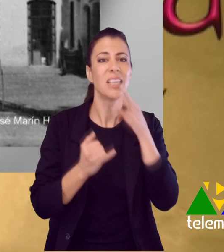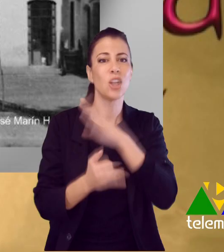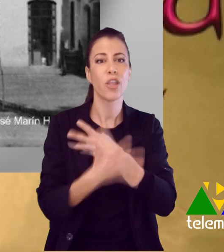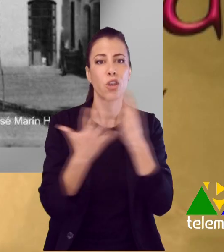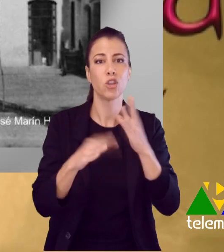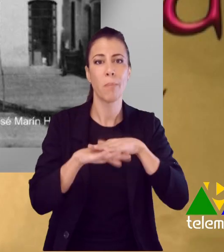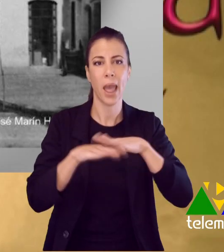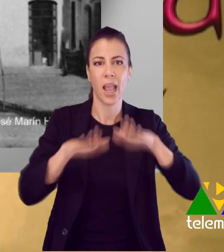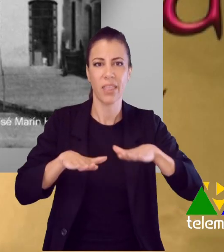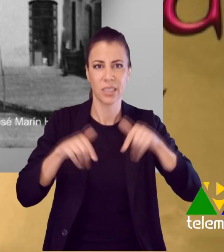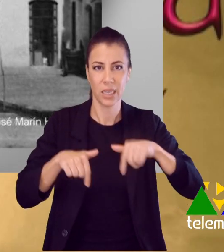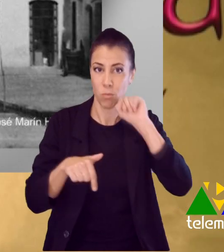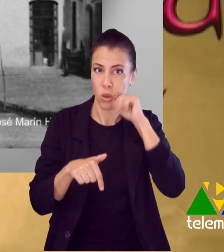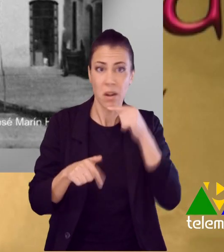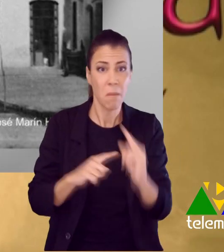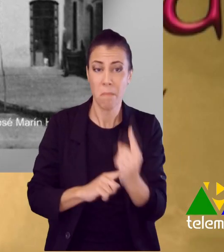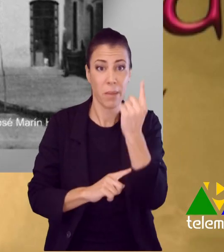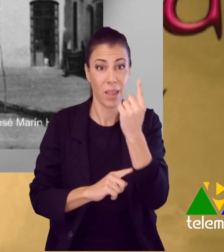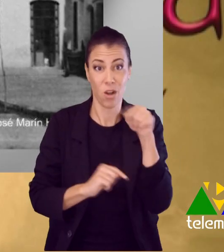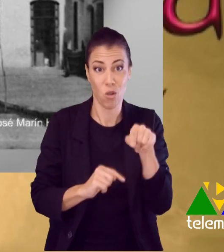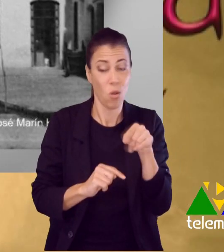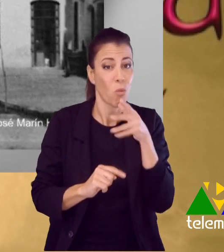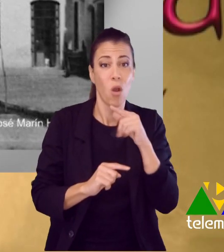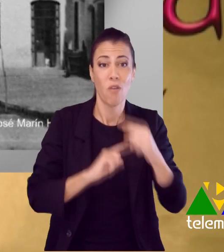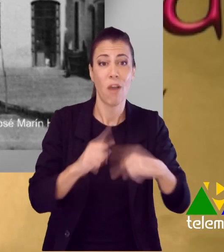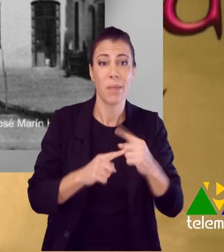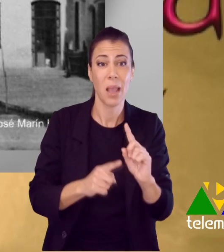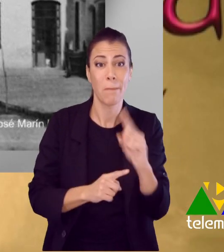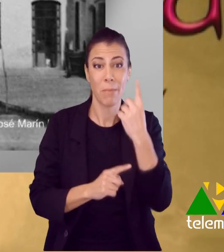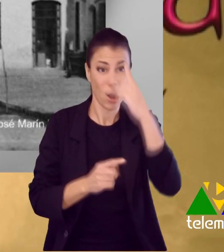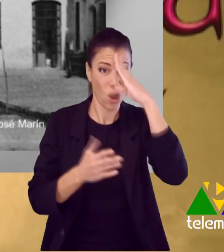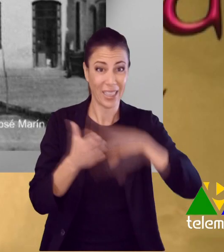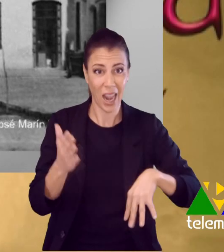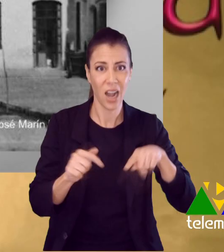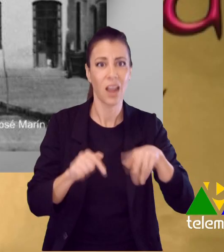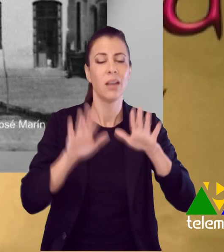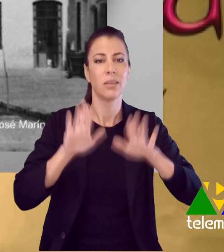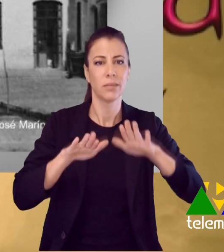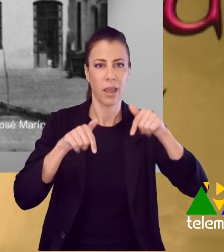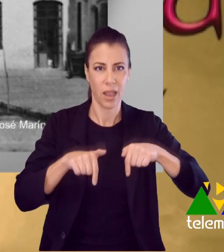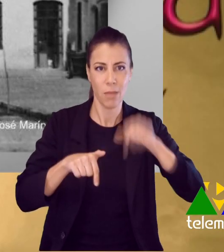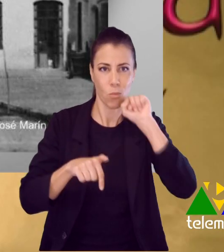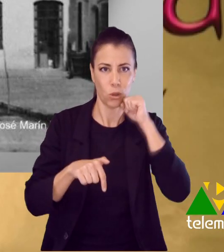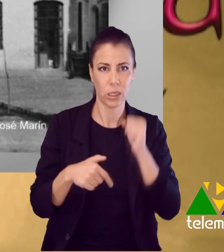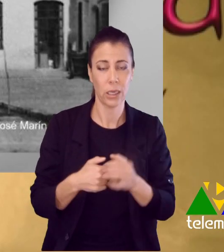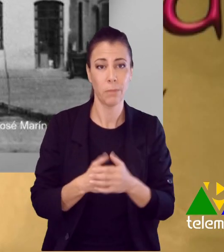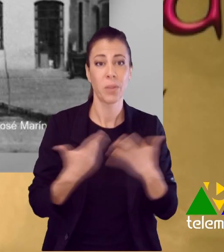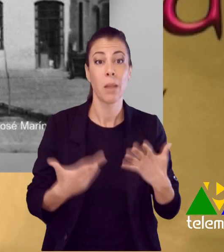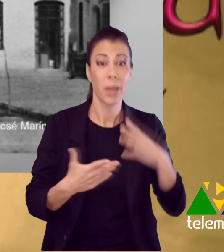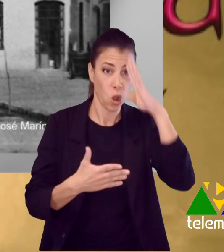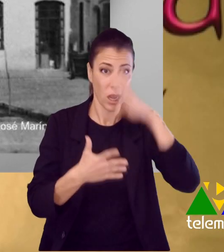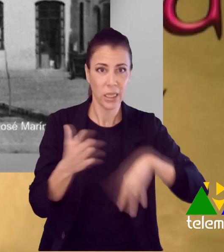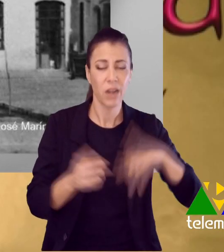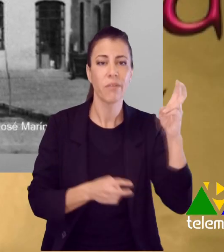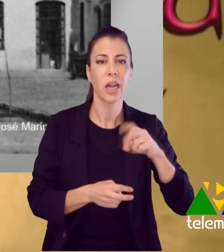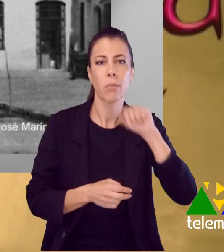establecerse en Motril, que es uno de los primeros, la familia Moré es una de las primeras familias catalanas que, llegan, ¿no?, que se establecen en Motril. Los catalanes vienen